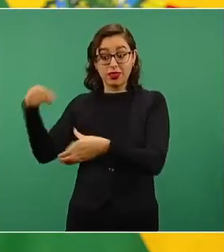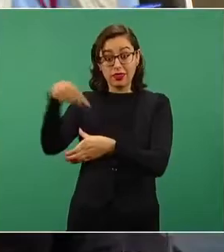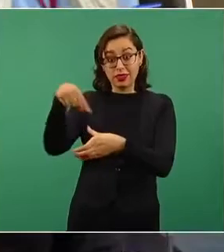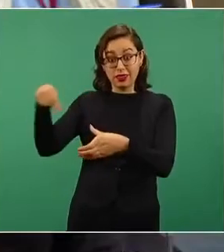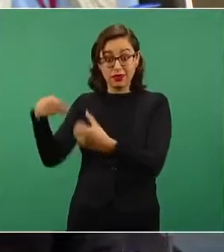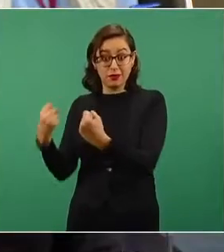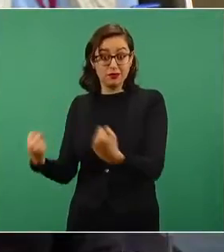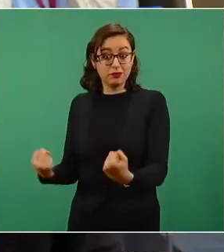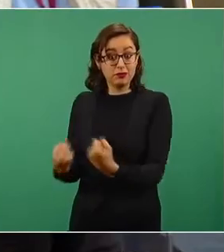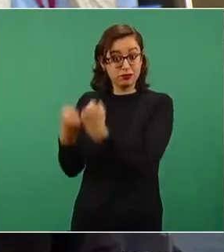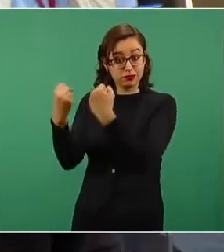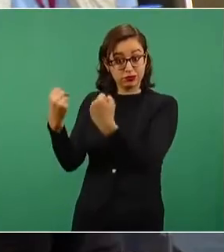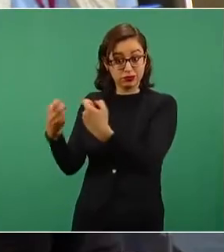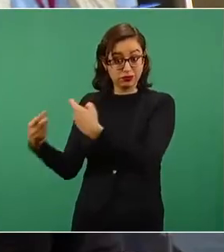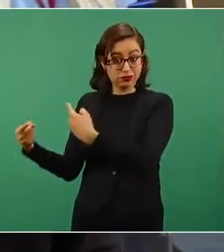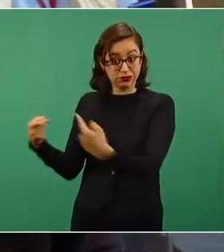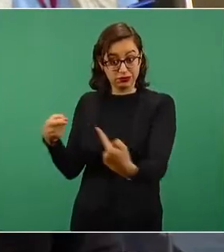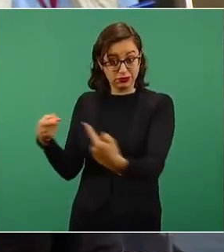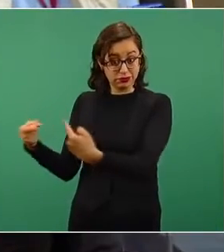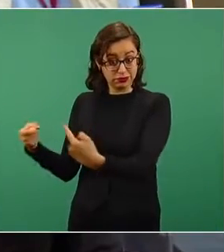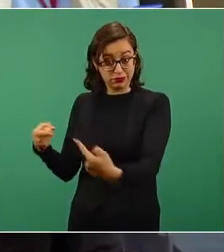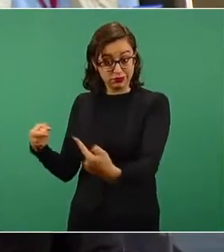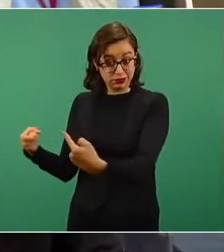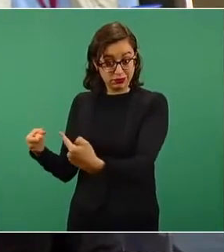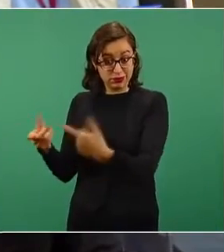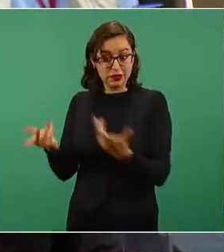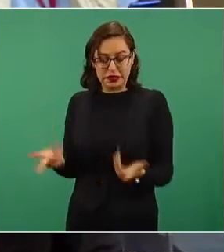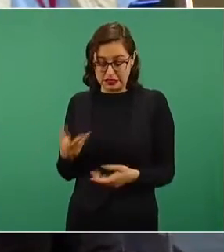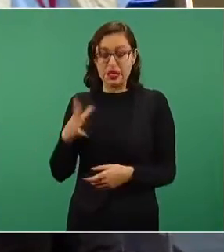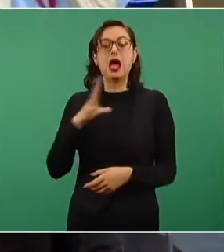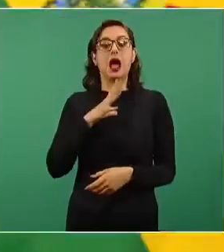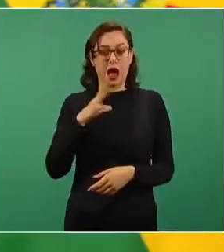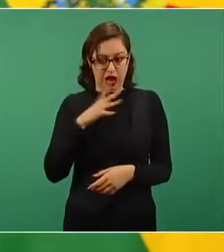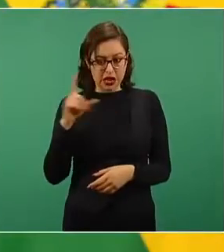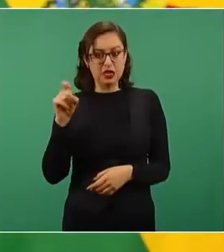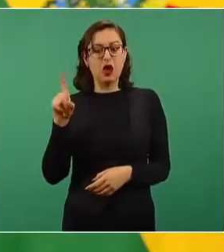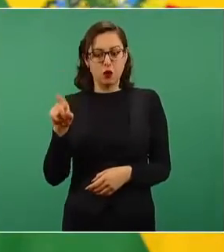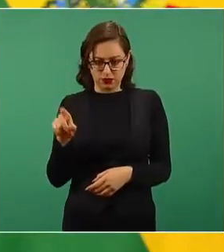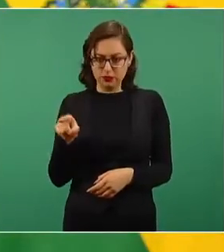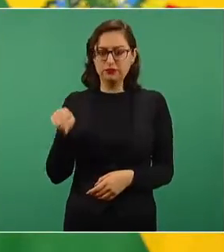¿Sí? O sea, que existe un manantial en efecto